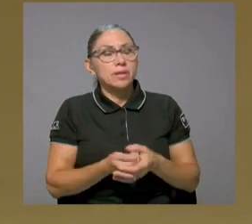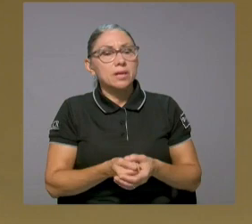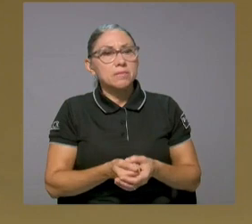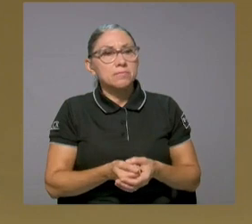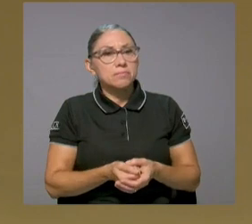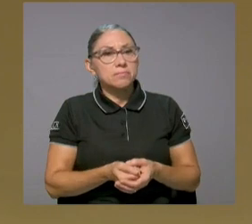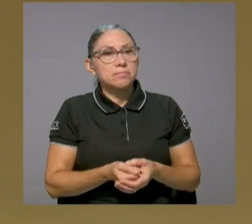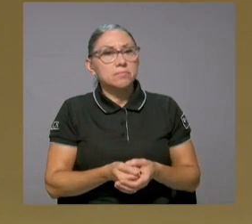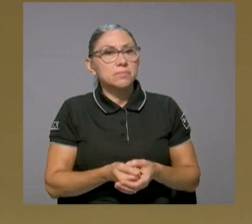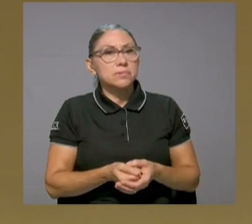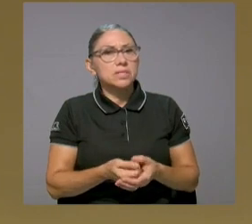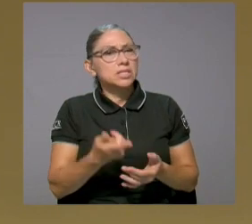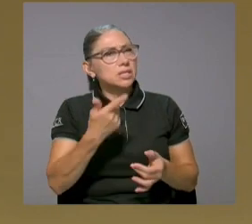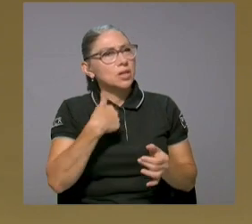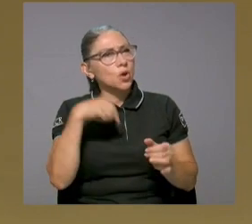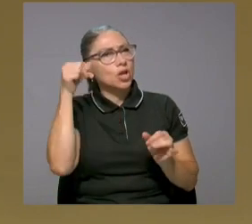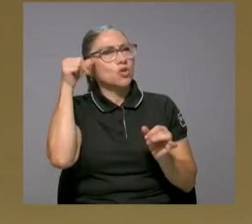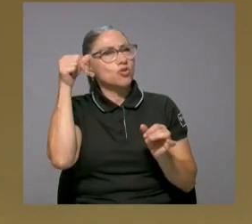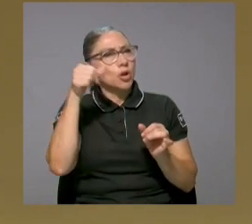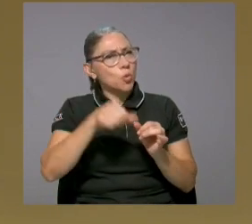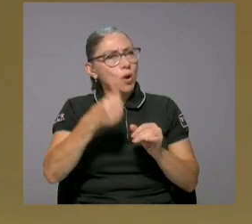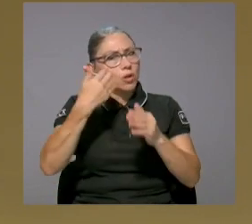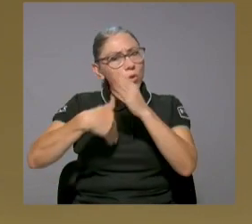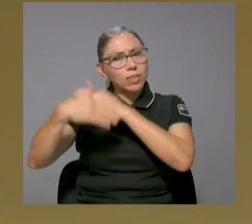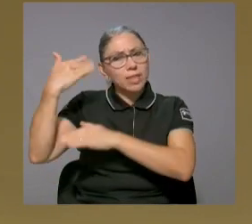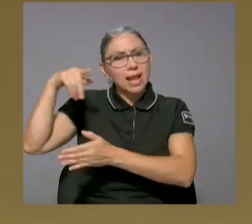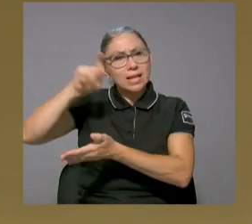si lo que recuerdo de la escuela primaria